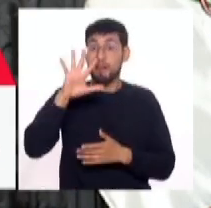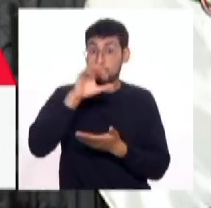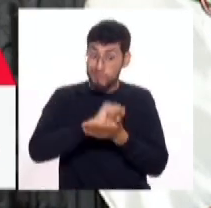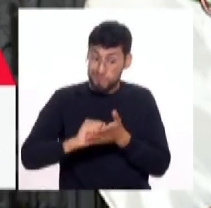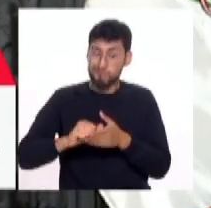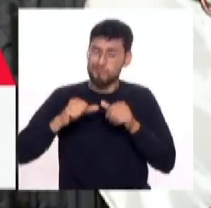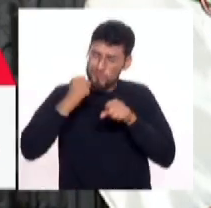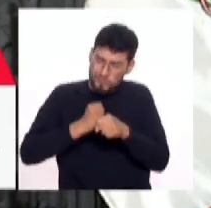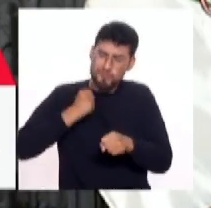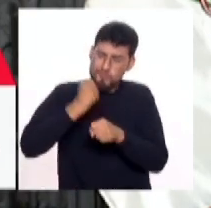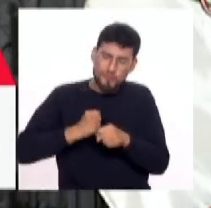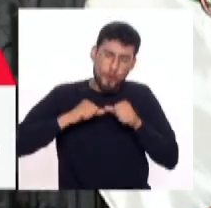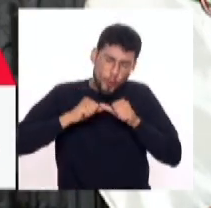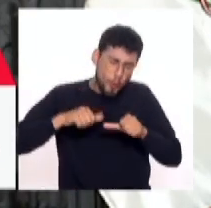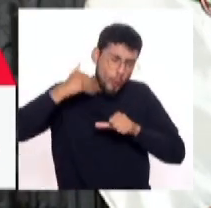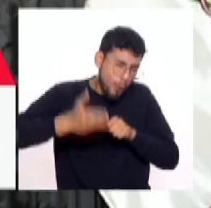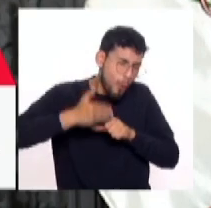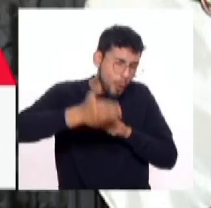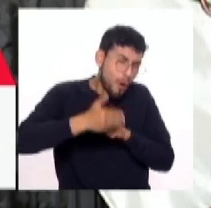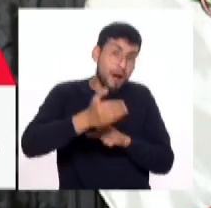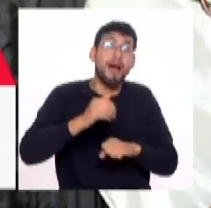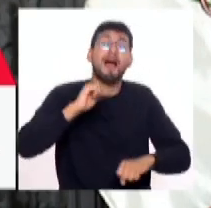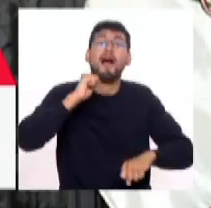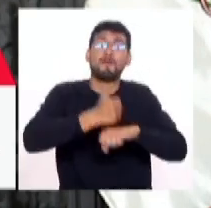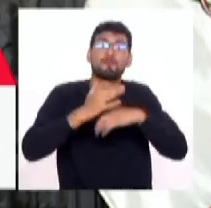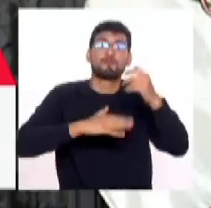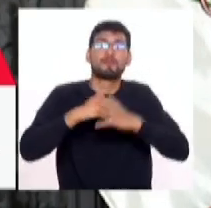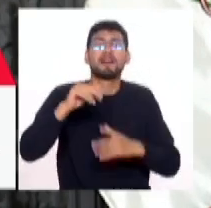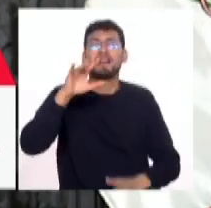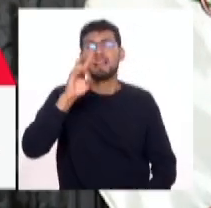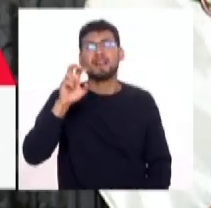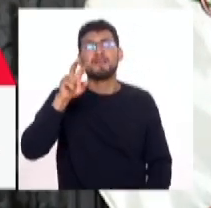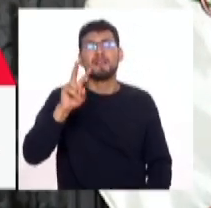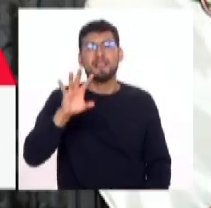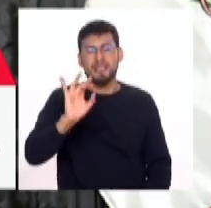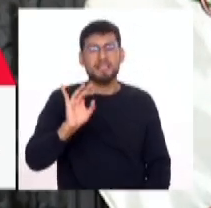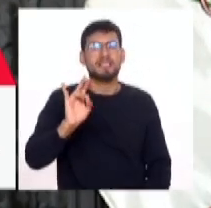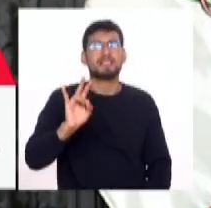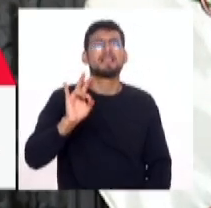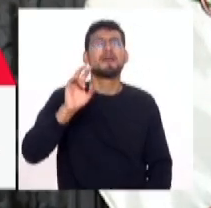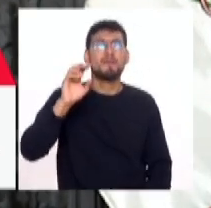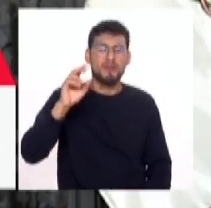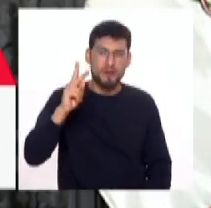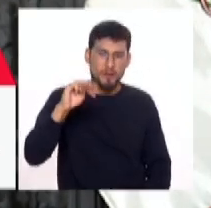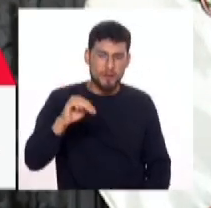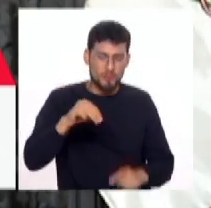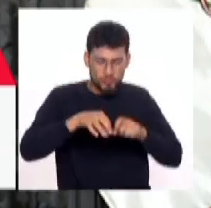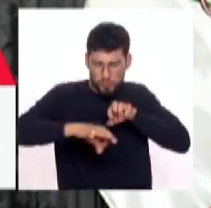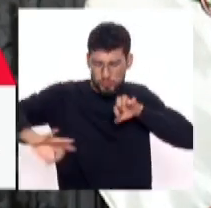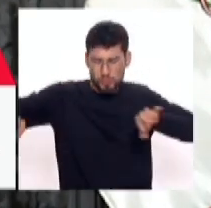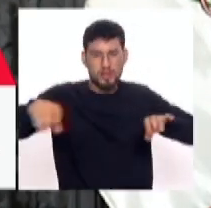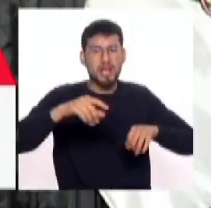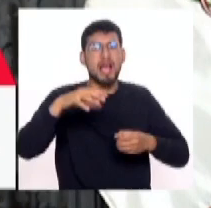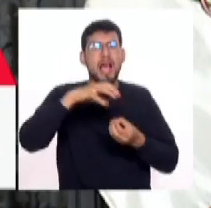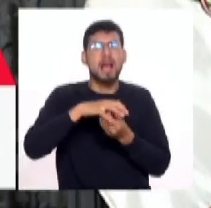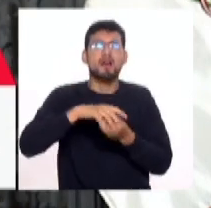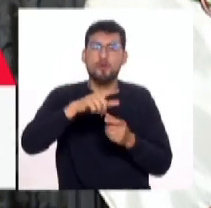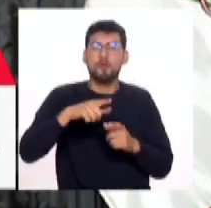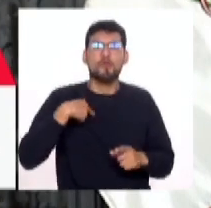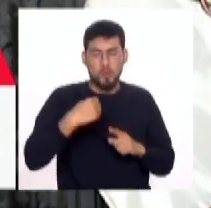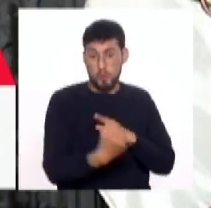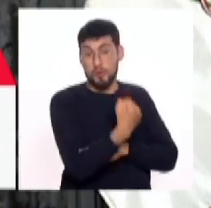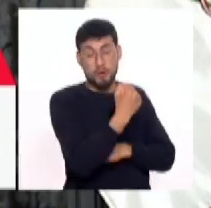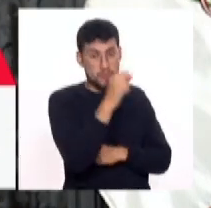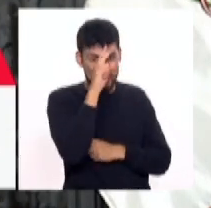trabajos continuos, se ha completado la construcción de 717 kilómetros de redes de gas natural en el marco de Compunche